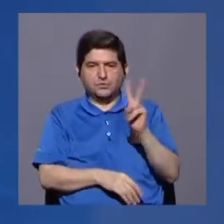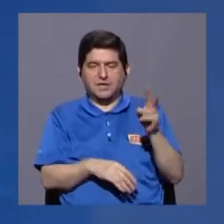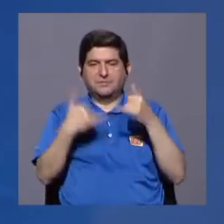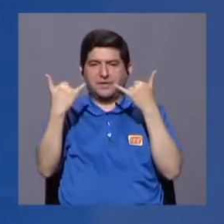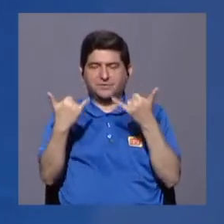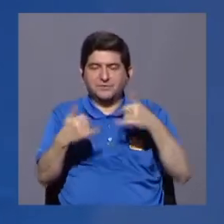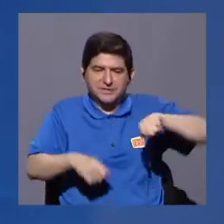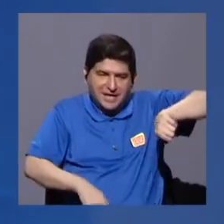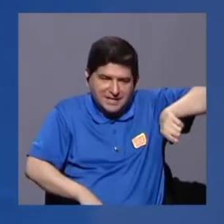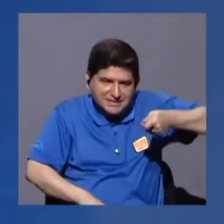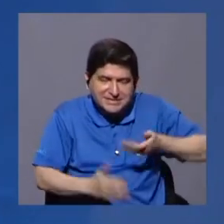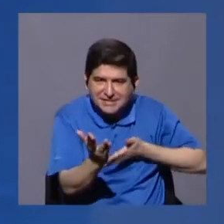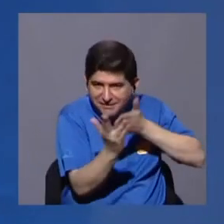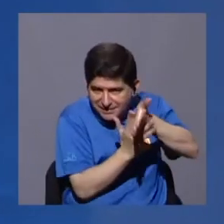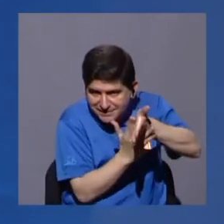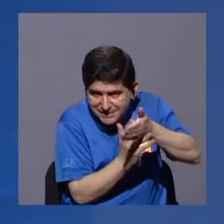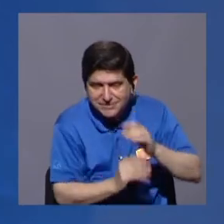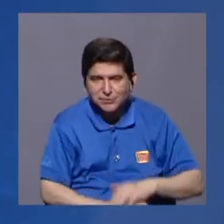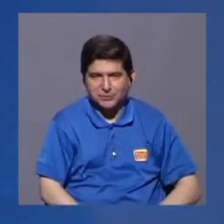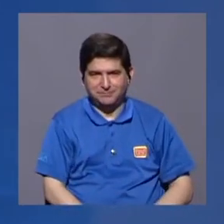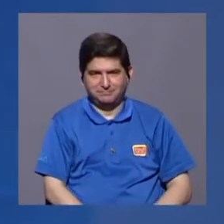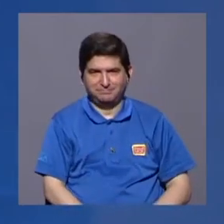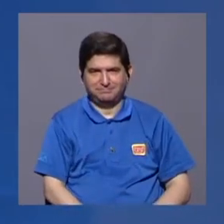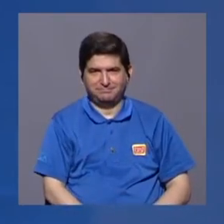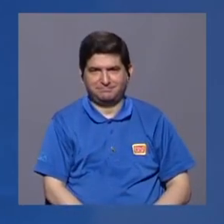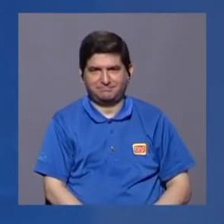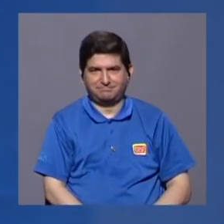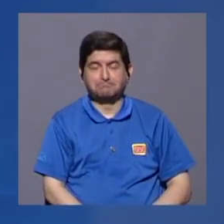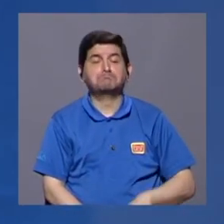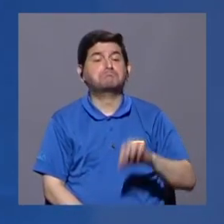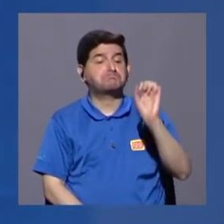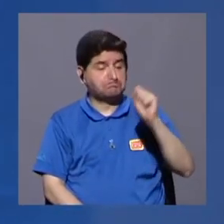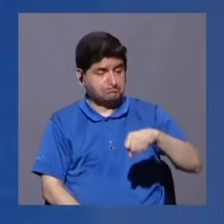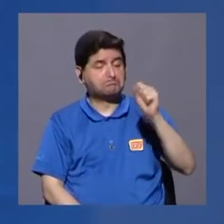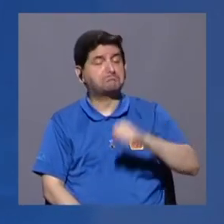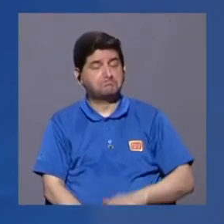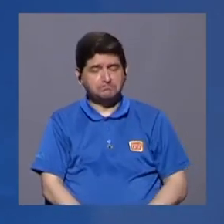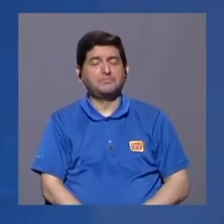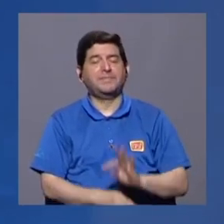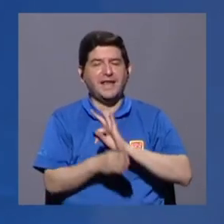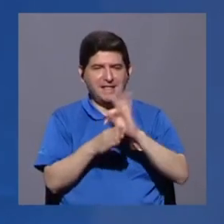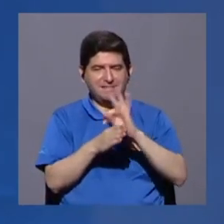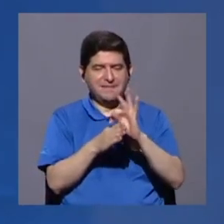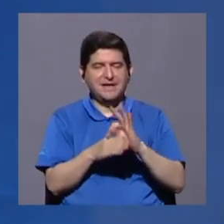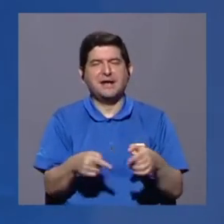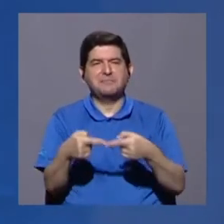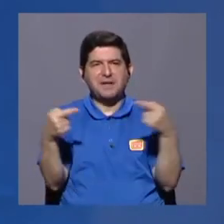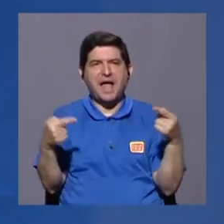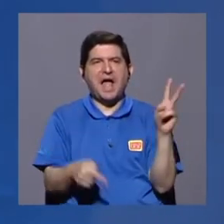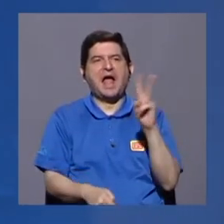llave para ingresar así que en ese sentido si sería una terapia antiviral